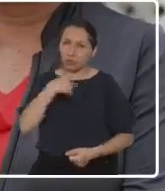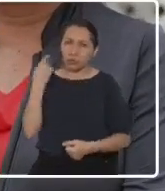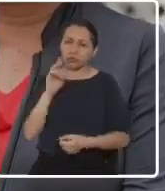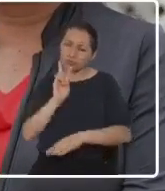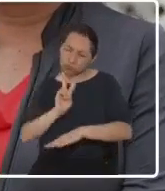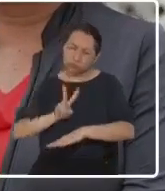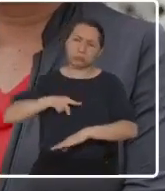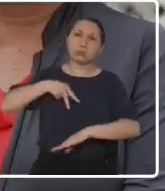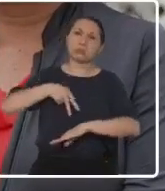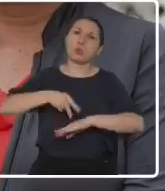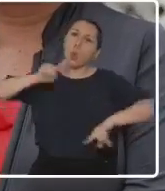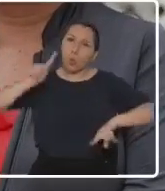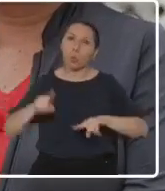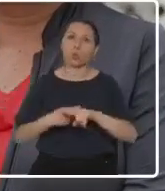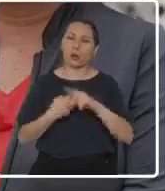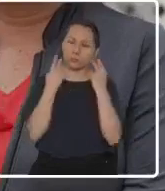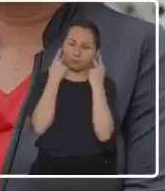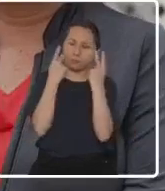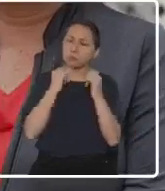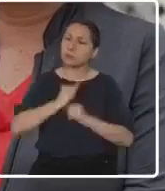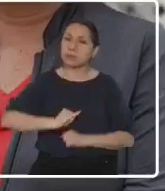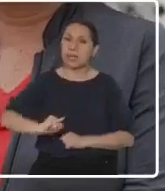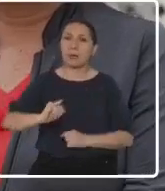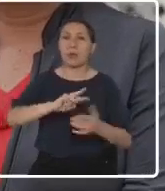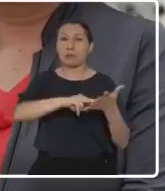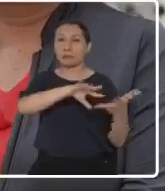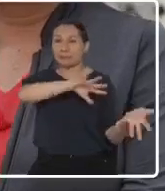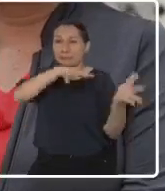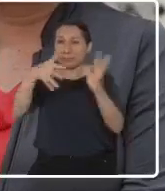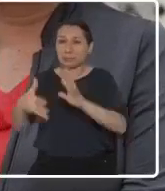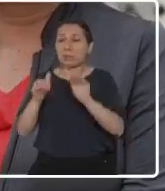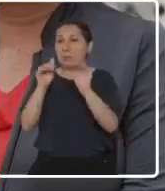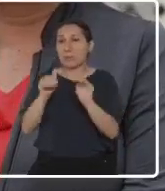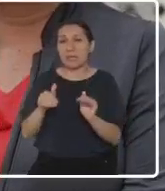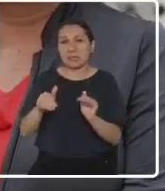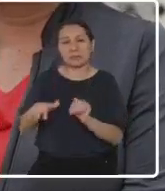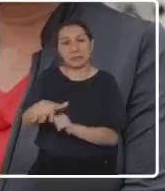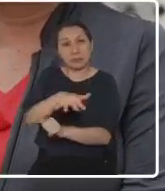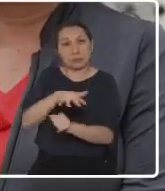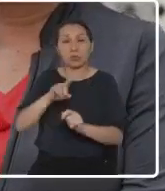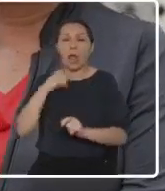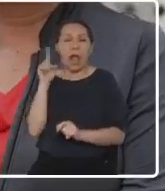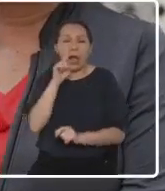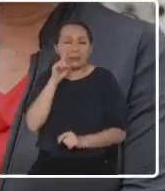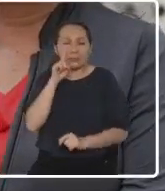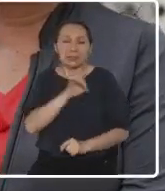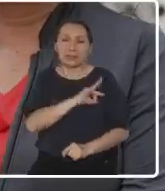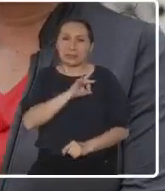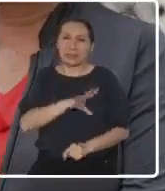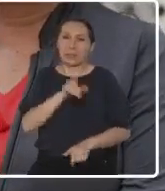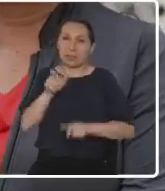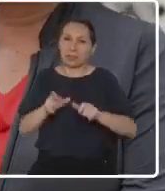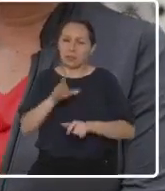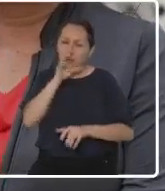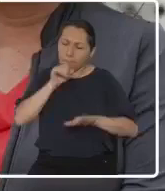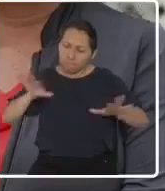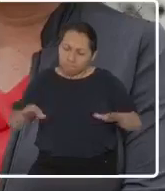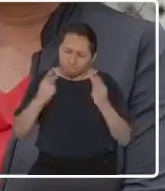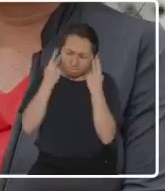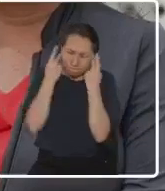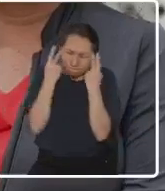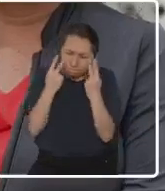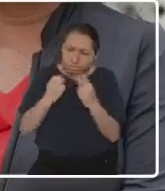ponernos de pie una vez más, como siempre lo hemos hecho ante las catástrofes de estas características. Así somos los chilenos, somos resilientes,